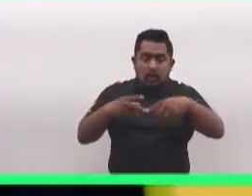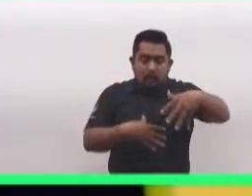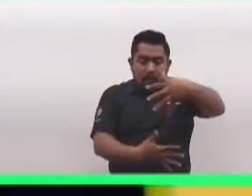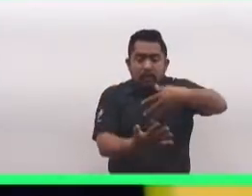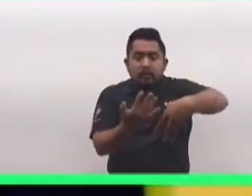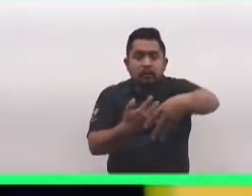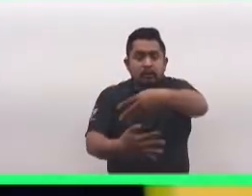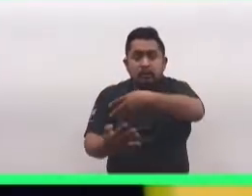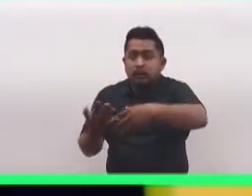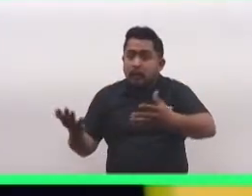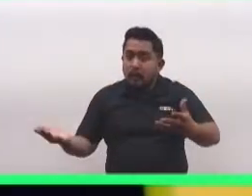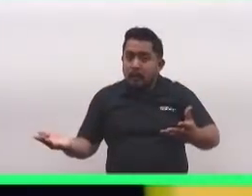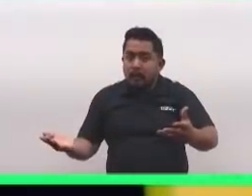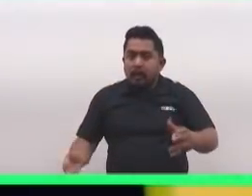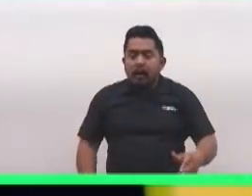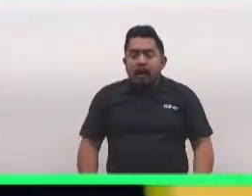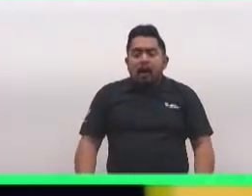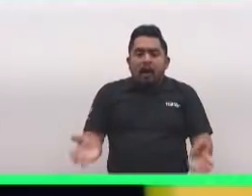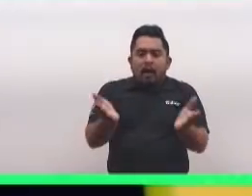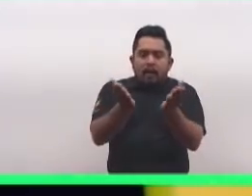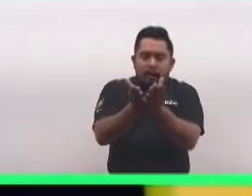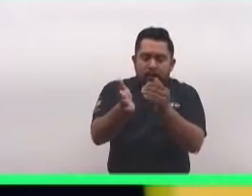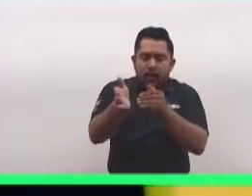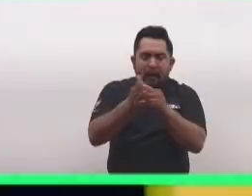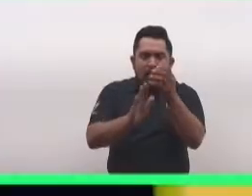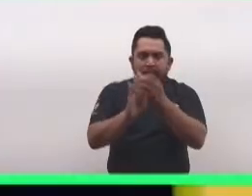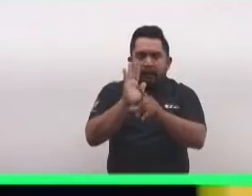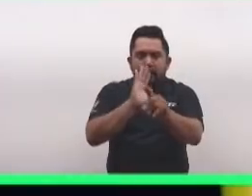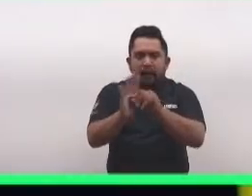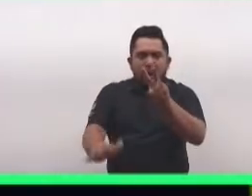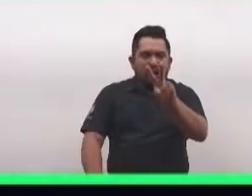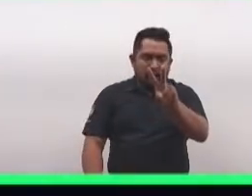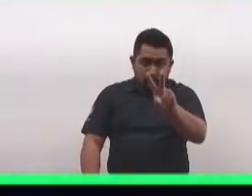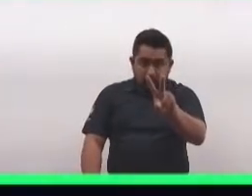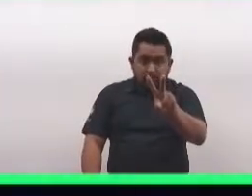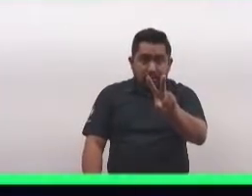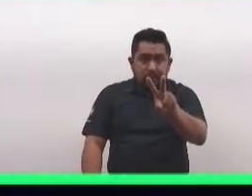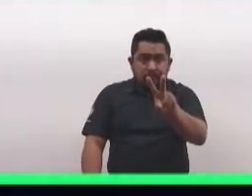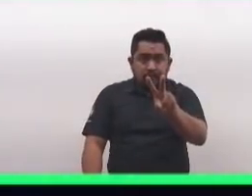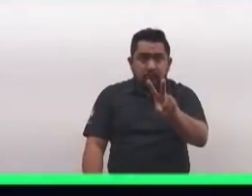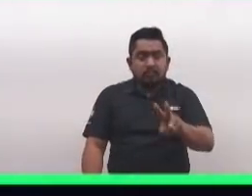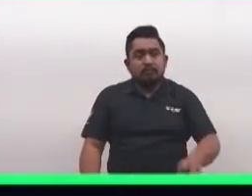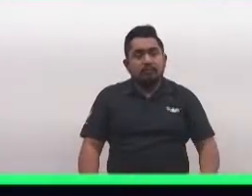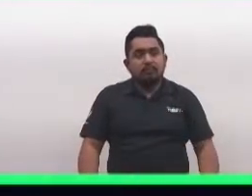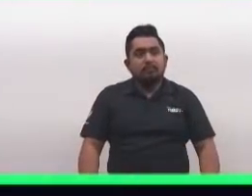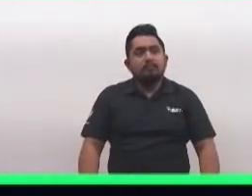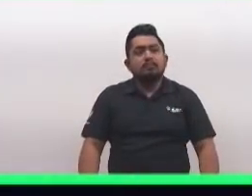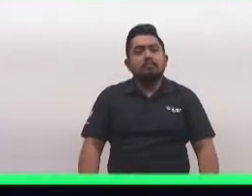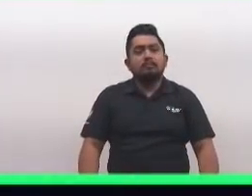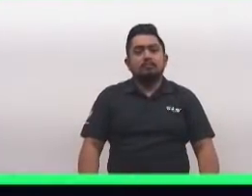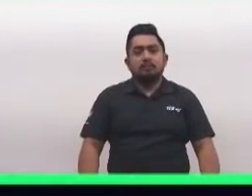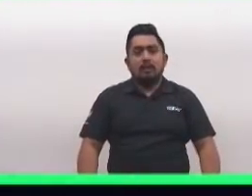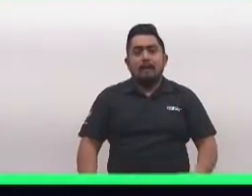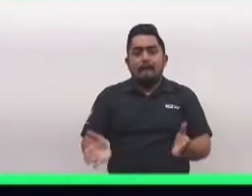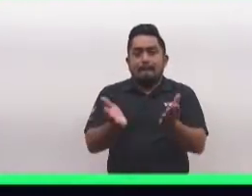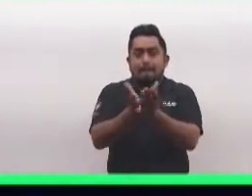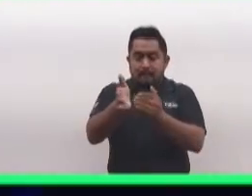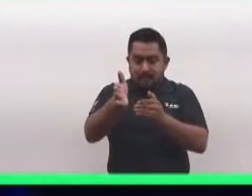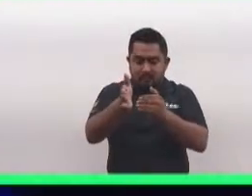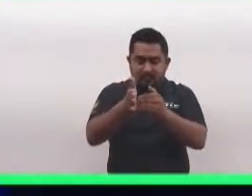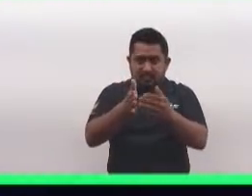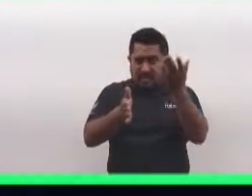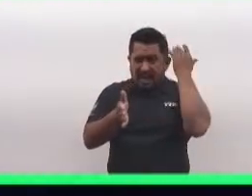bendición génesis 12 dice la palabra decir si me acompaña me ayuda en las pantallas por favor génesis 1 2 hablando del principio de la creación